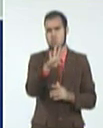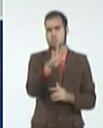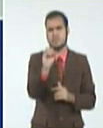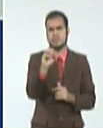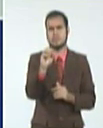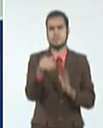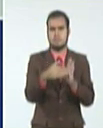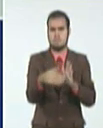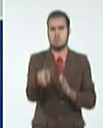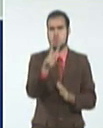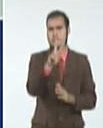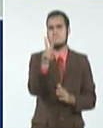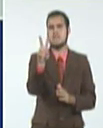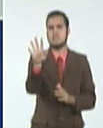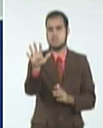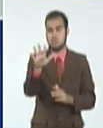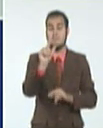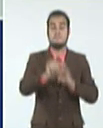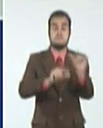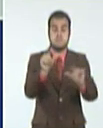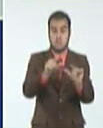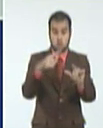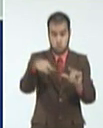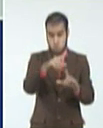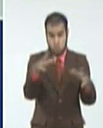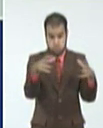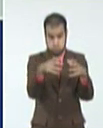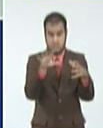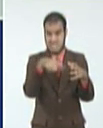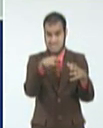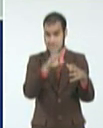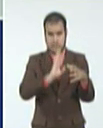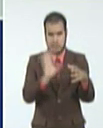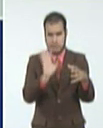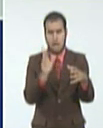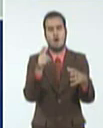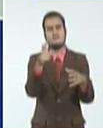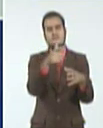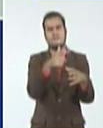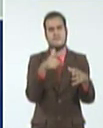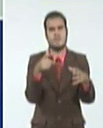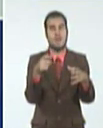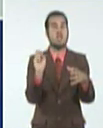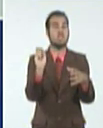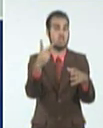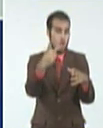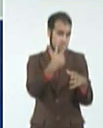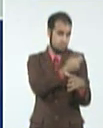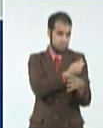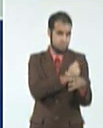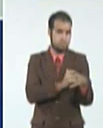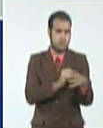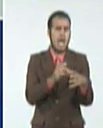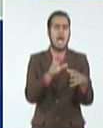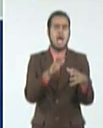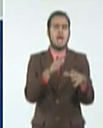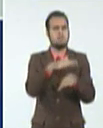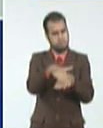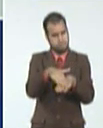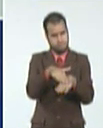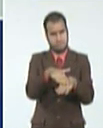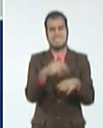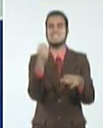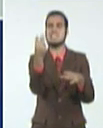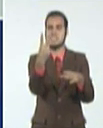2.390.225 personas que ya en nuestro país tienen administradas las 3 dosis de